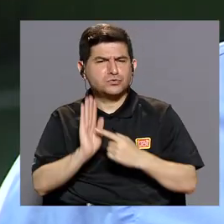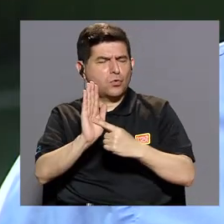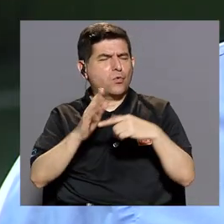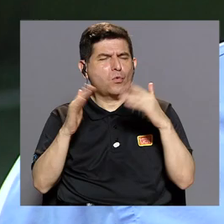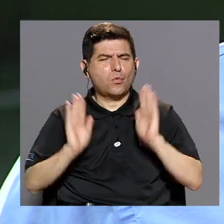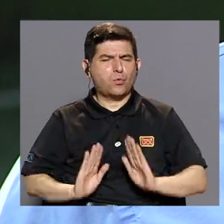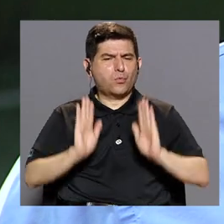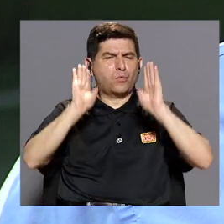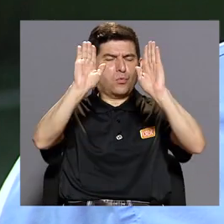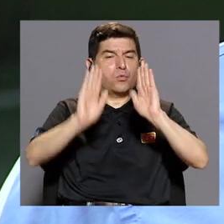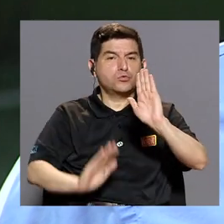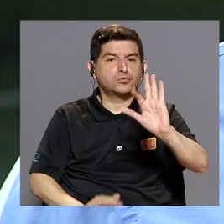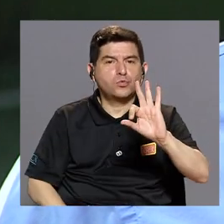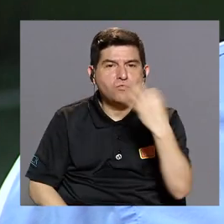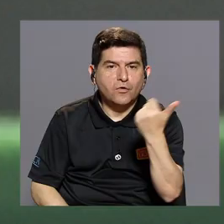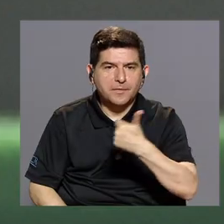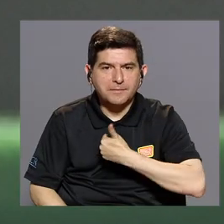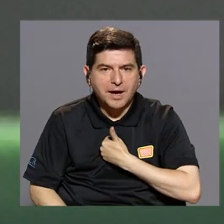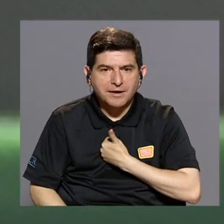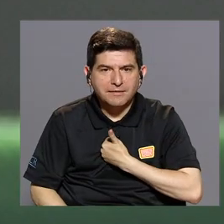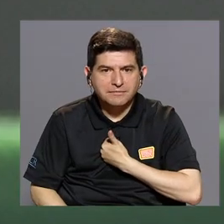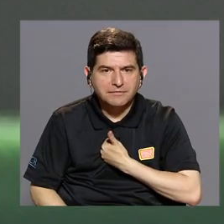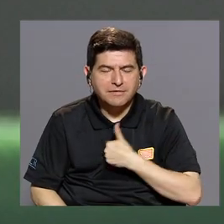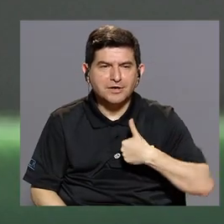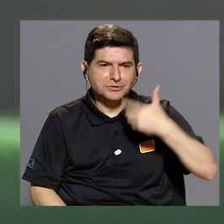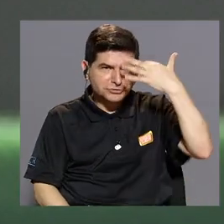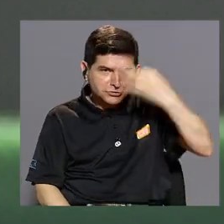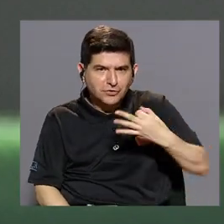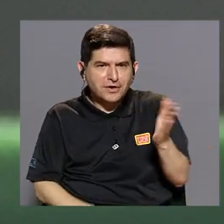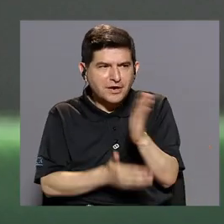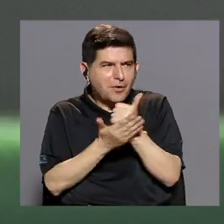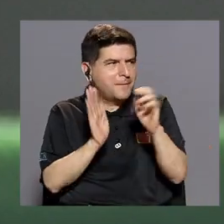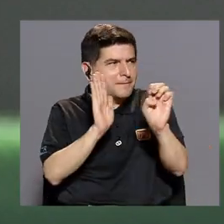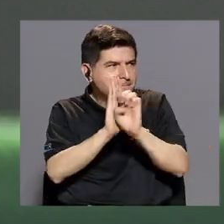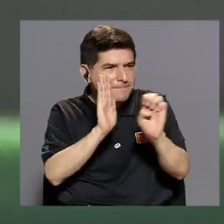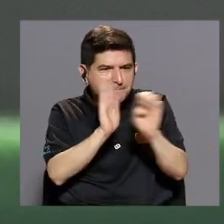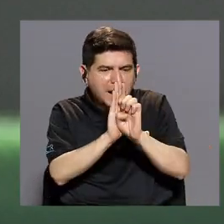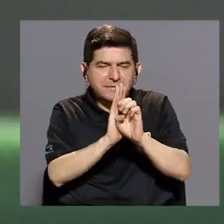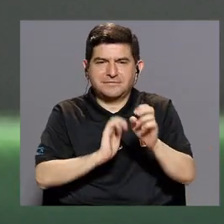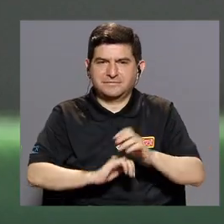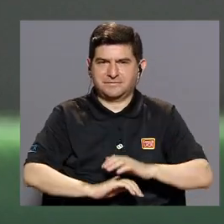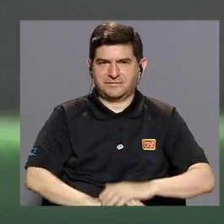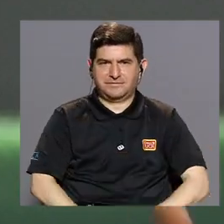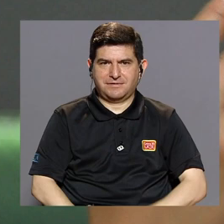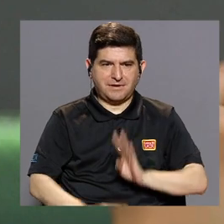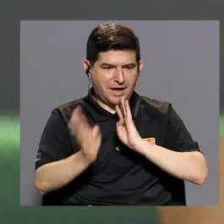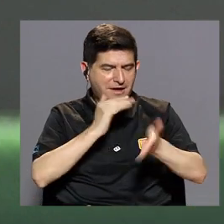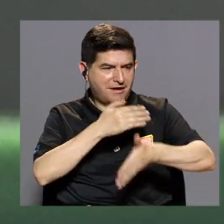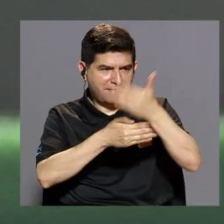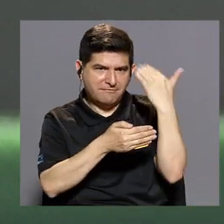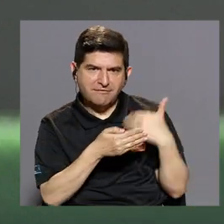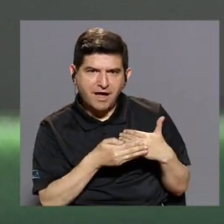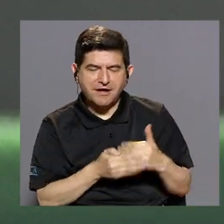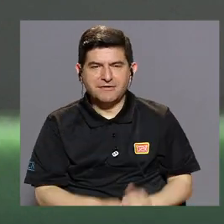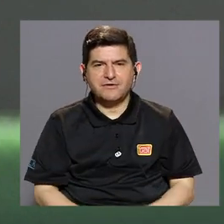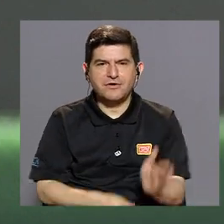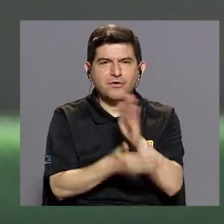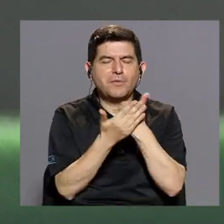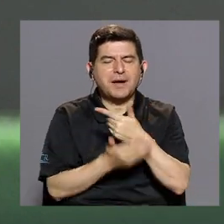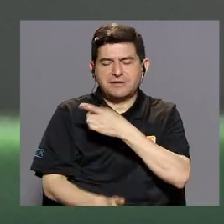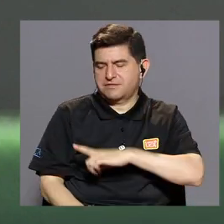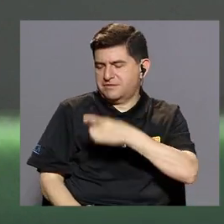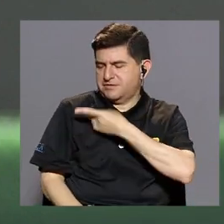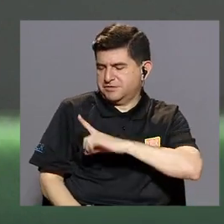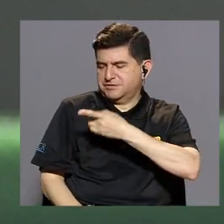enorme a su forma, ¿verdad? Yo creo que es parte del ejemplo, ¿verdad? Que hablábamos anteriormente de esa parte